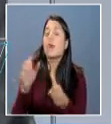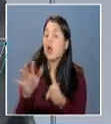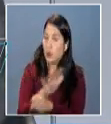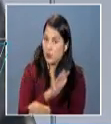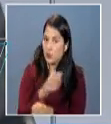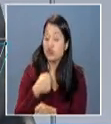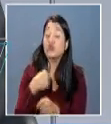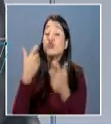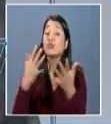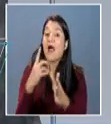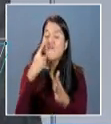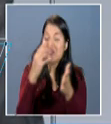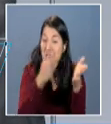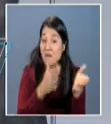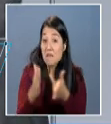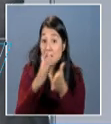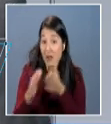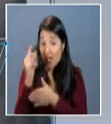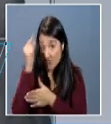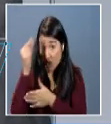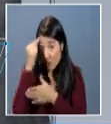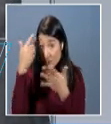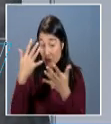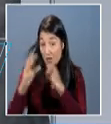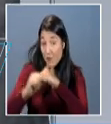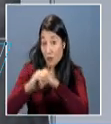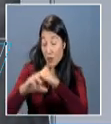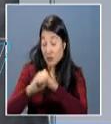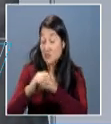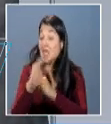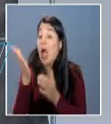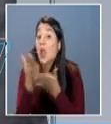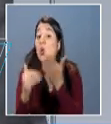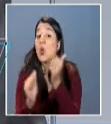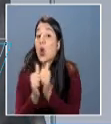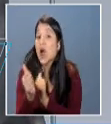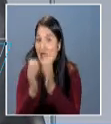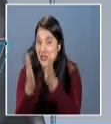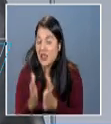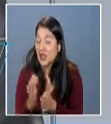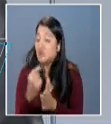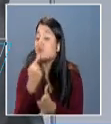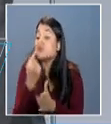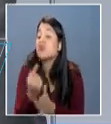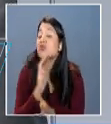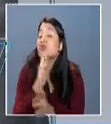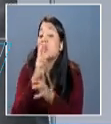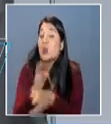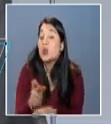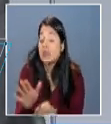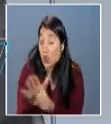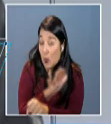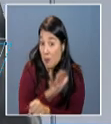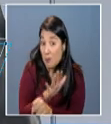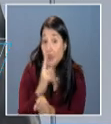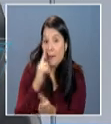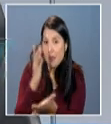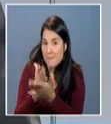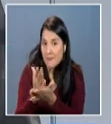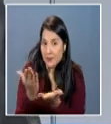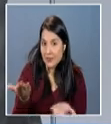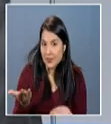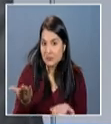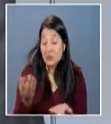de ver algunos planes de gobierno que ya se han publicado en estos días recientes y algunos candidatos están planteando respuestas integrales a la criminalidad, lo cual me demuestra que